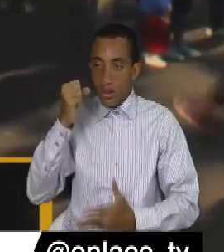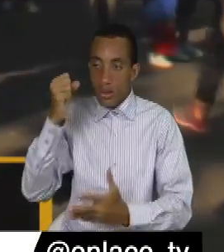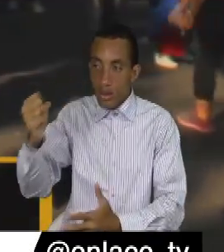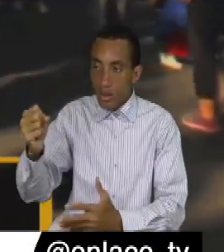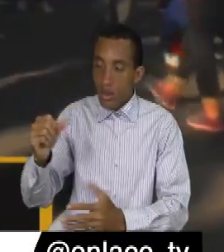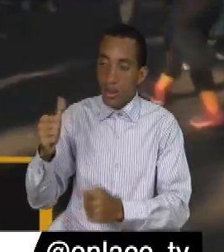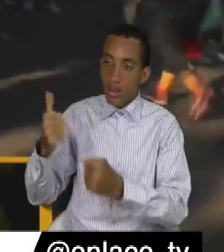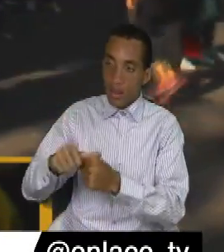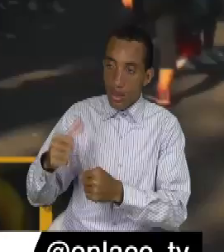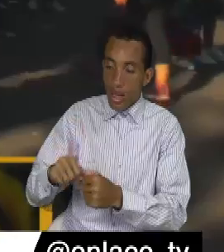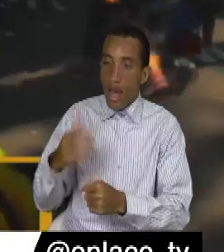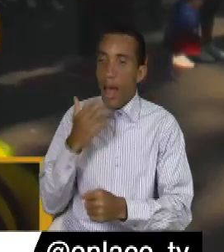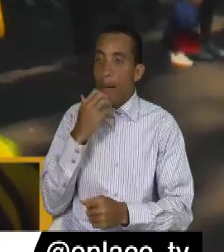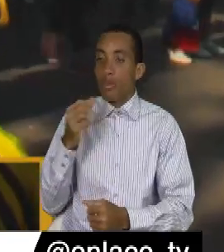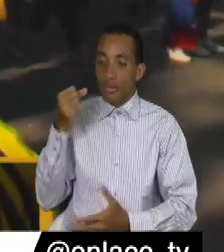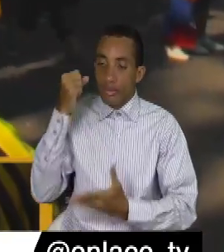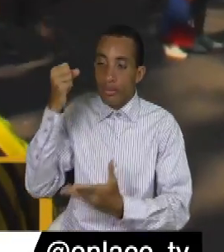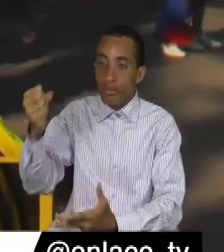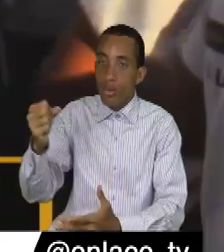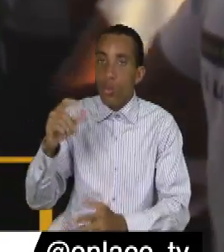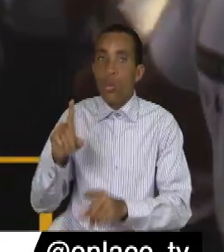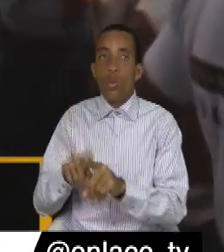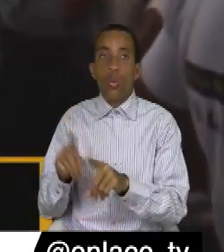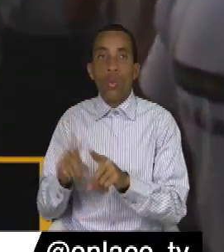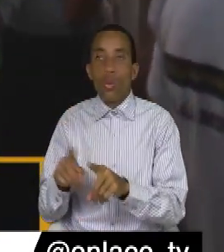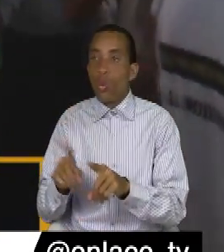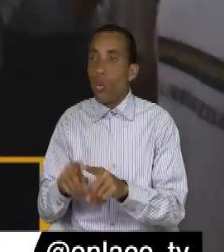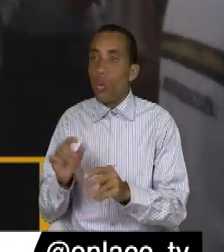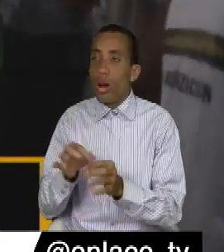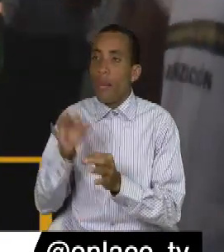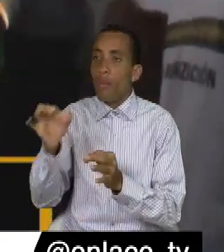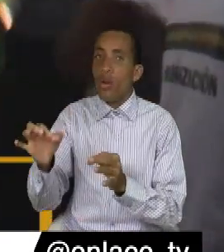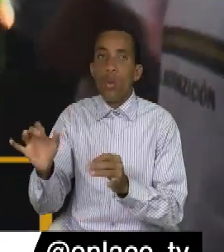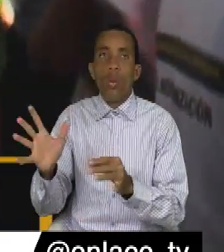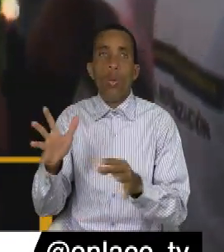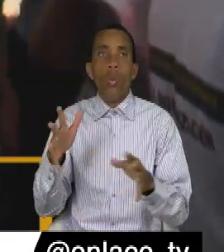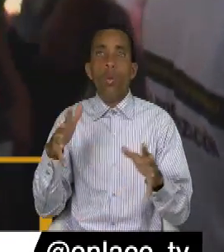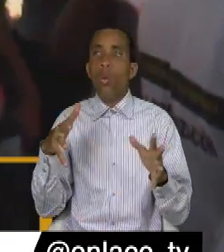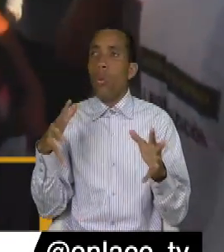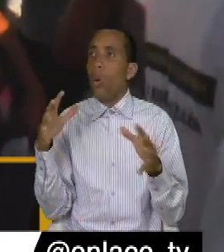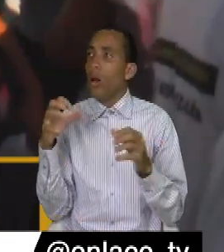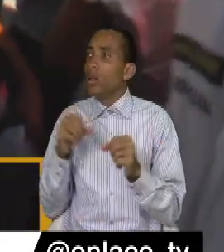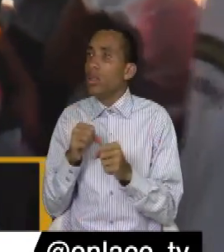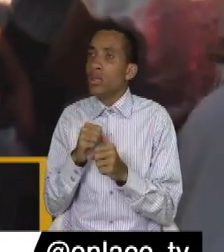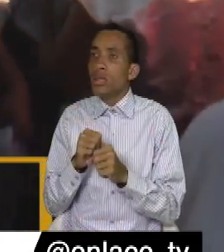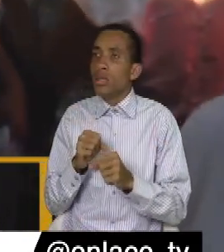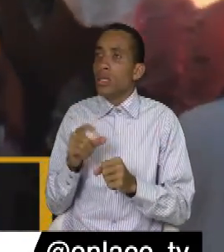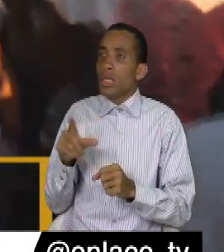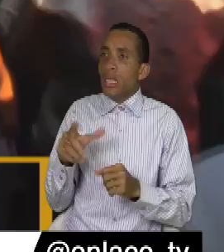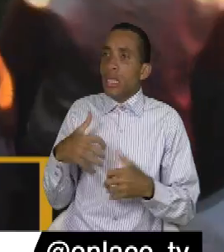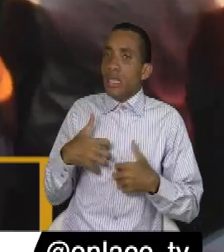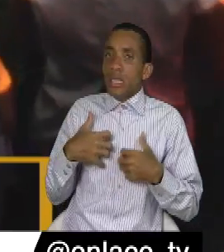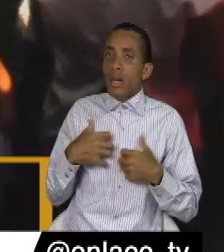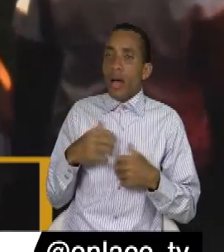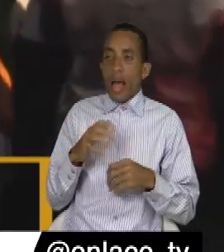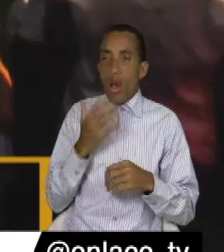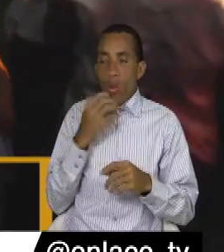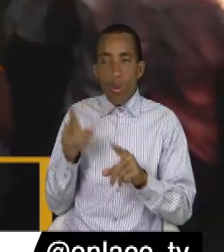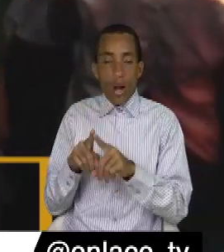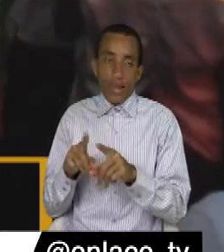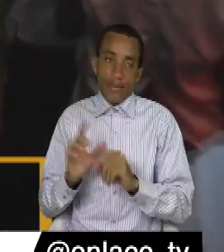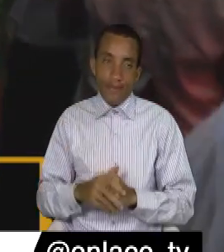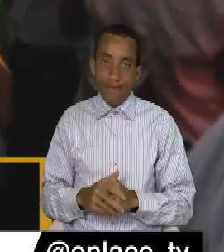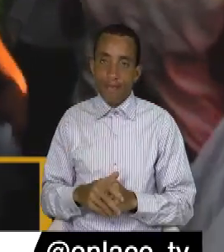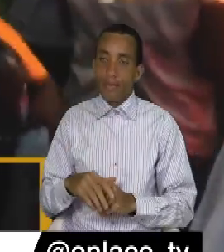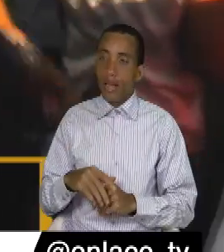si no se le mete, va a quedar como un pueblo fantasma. Mi esposo, o sea, lleva más o menos más de 8 meses sin